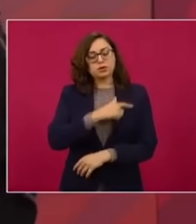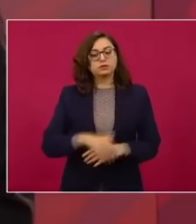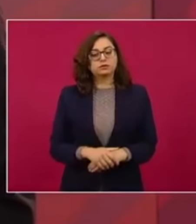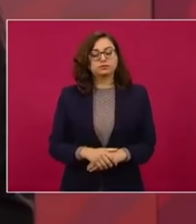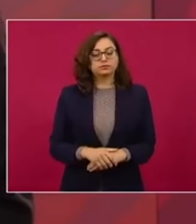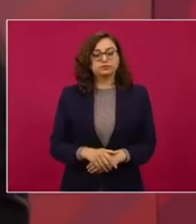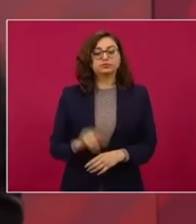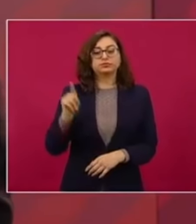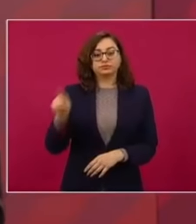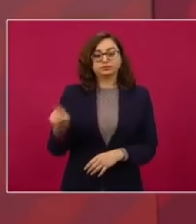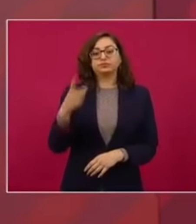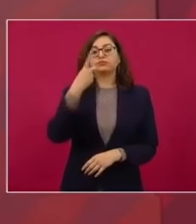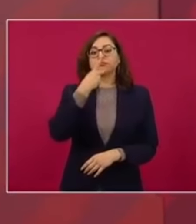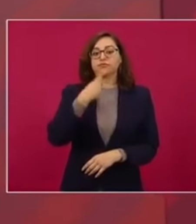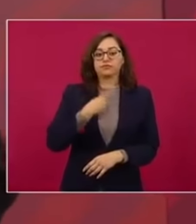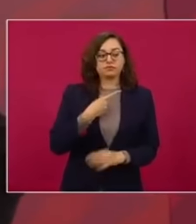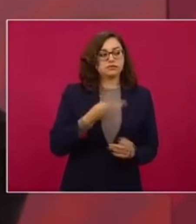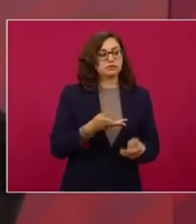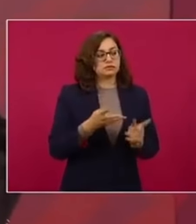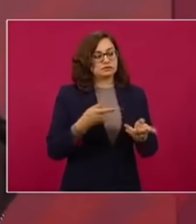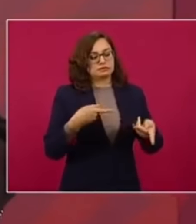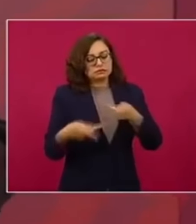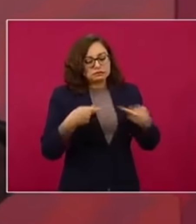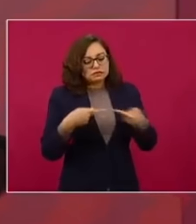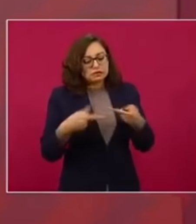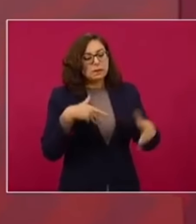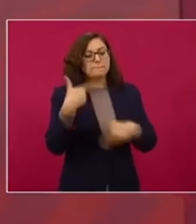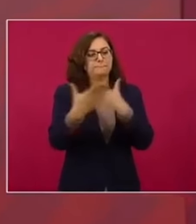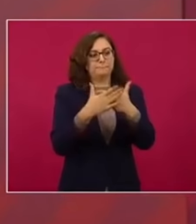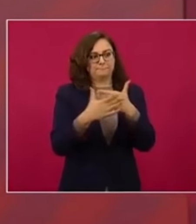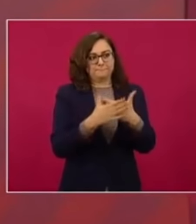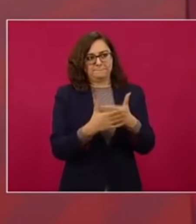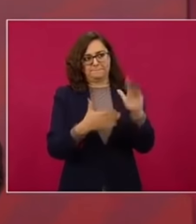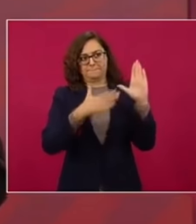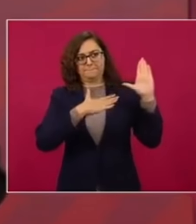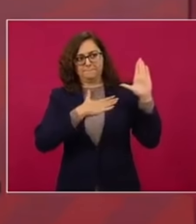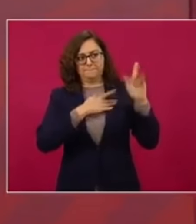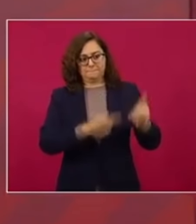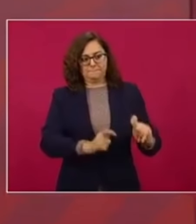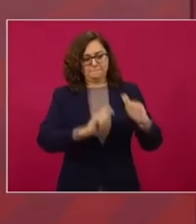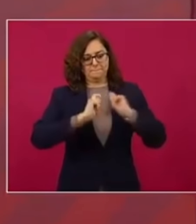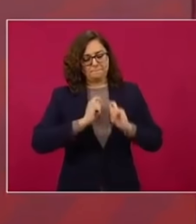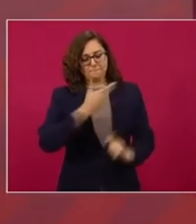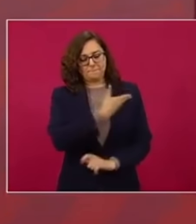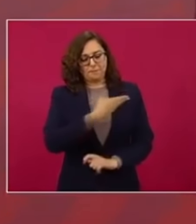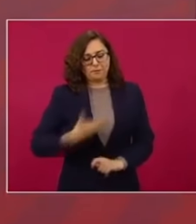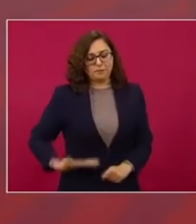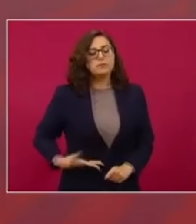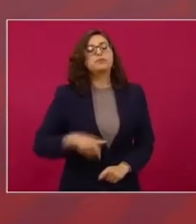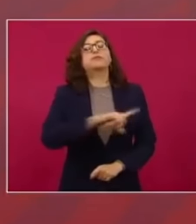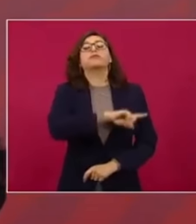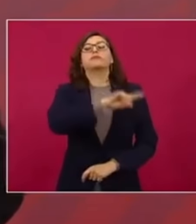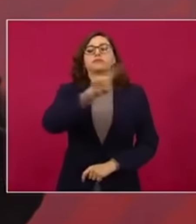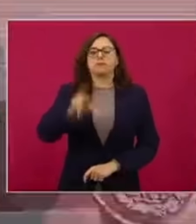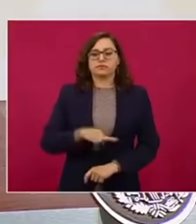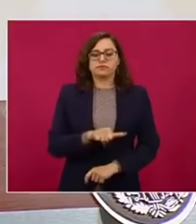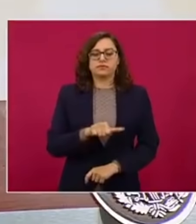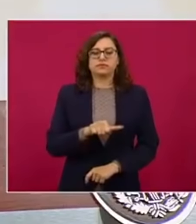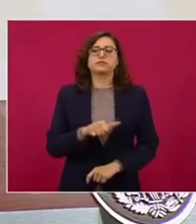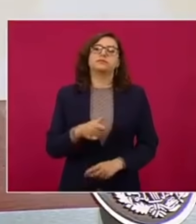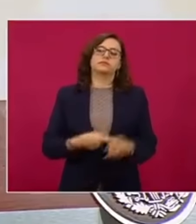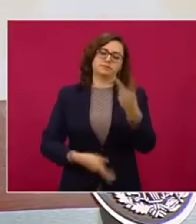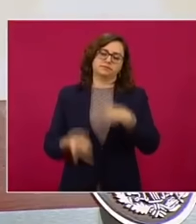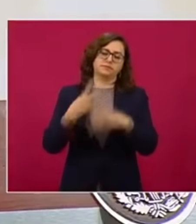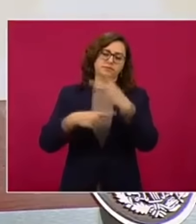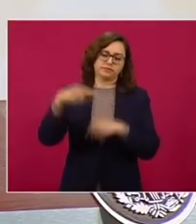preparando su toma de posición y que posteriormente viene. Es hasta muy